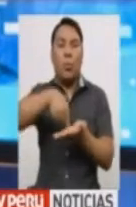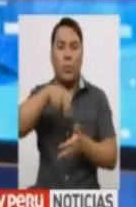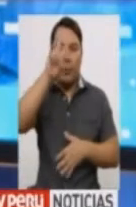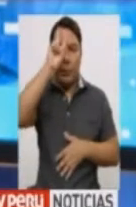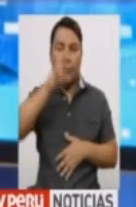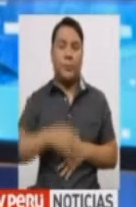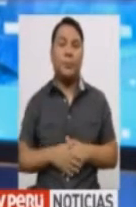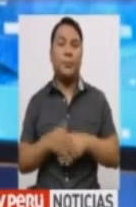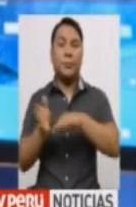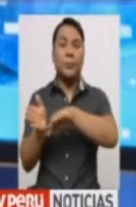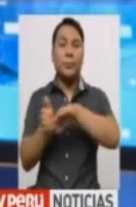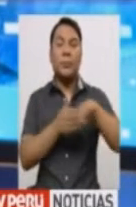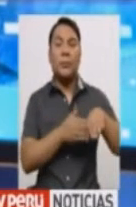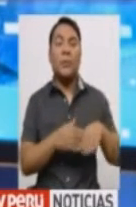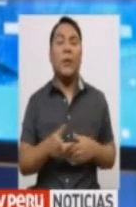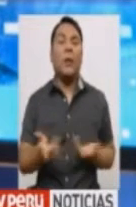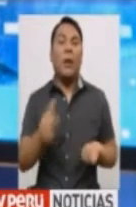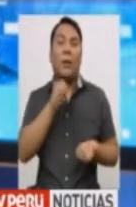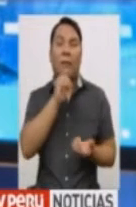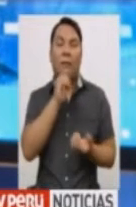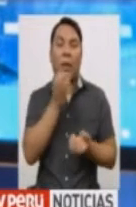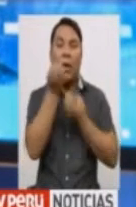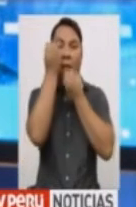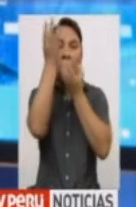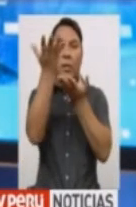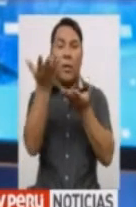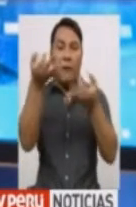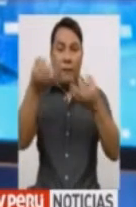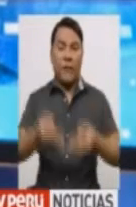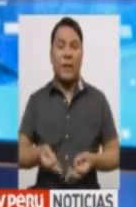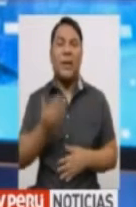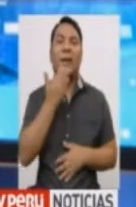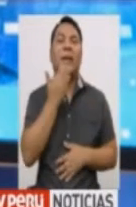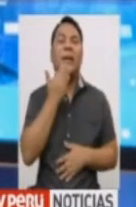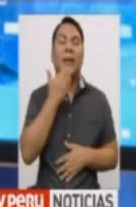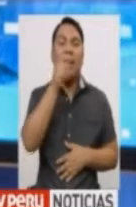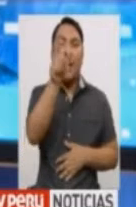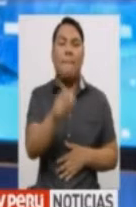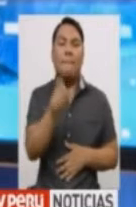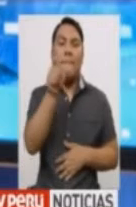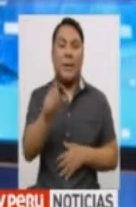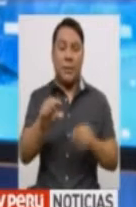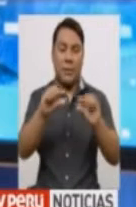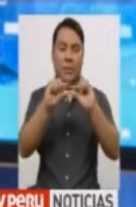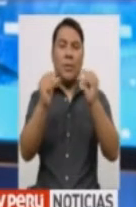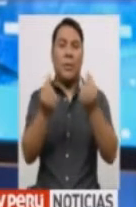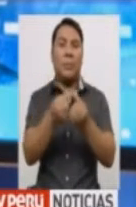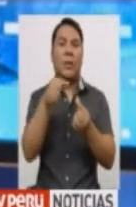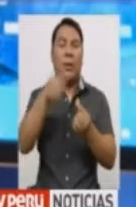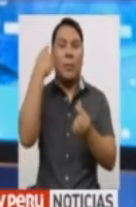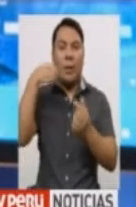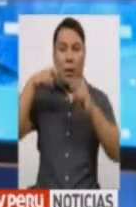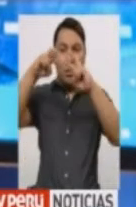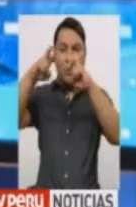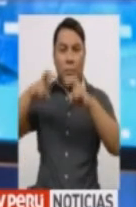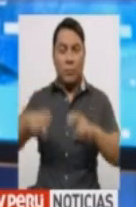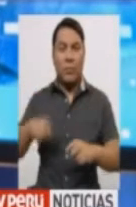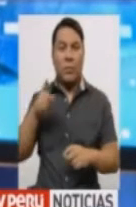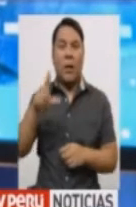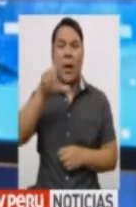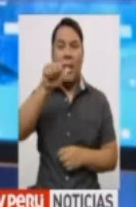También seguimos con el tema. Aún no se ha informado de manera oficial sobre quiénes serán los procuradores ad hoc del caso Lavallato. No obstante,